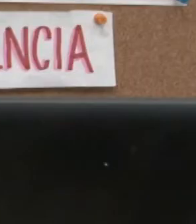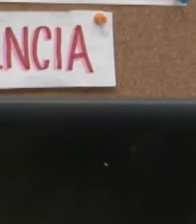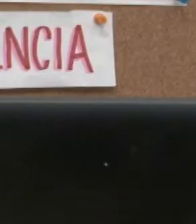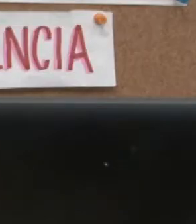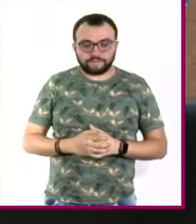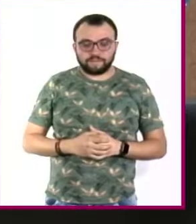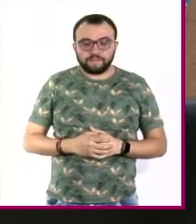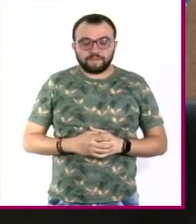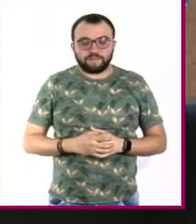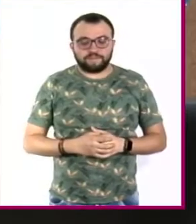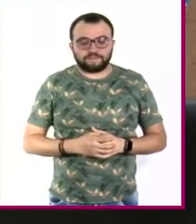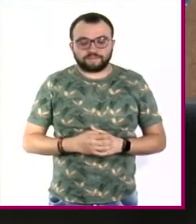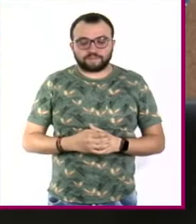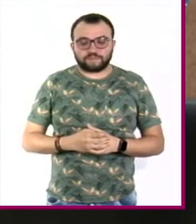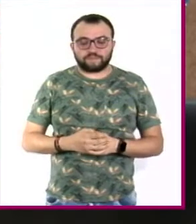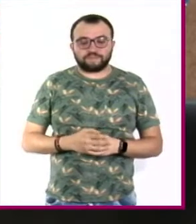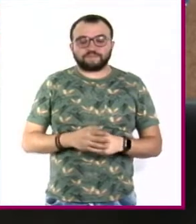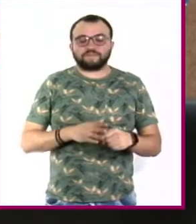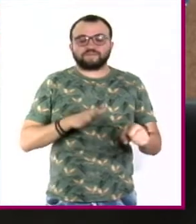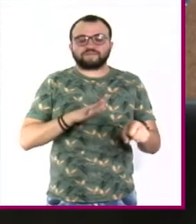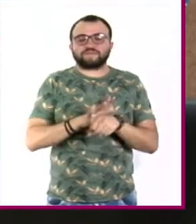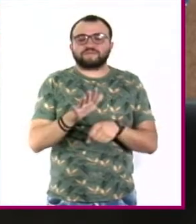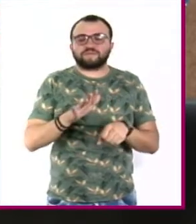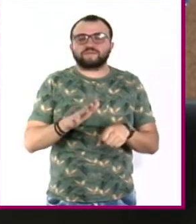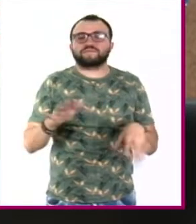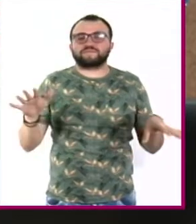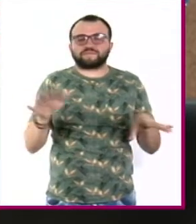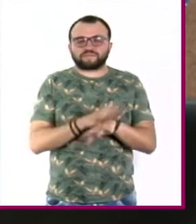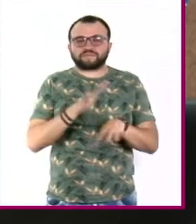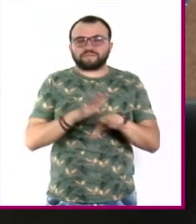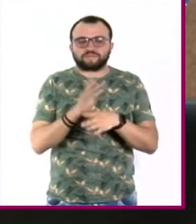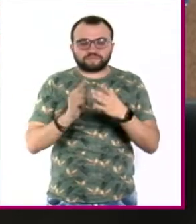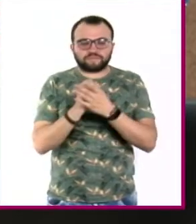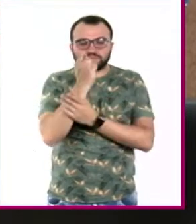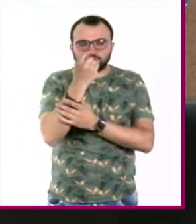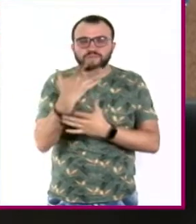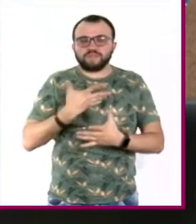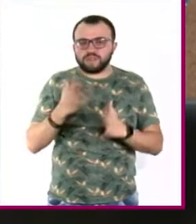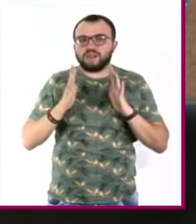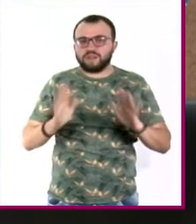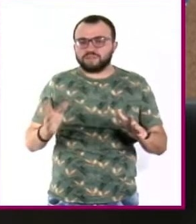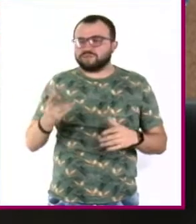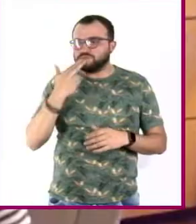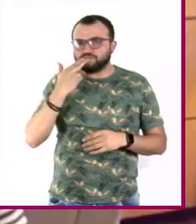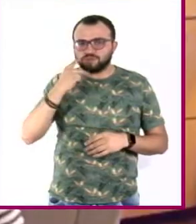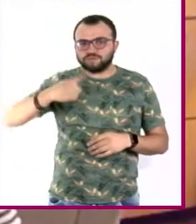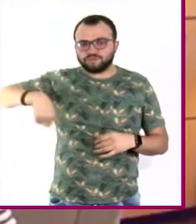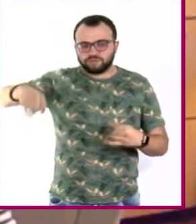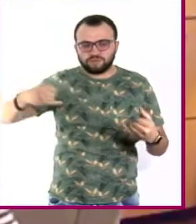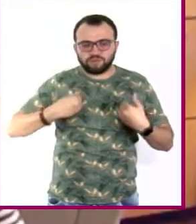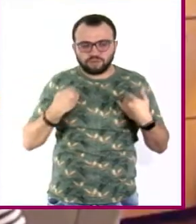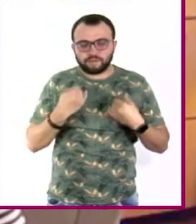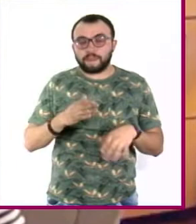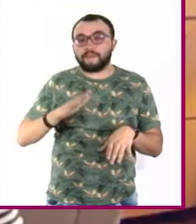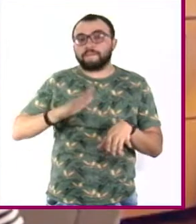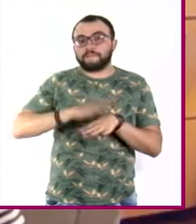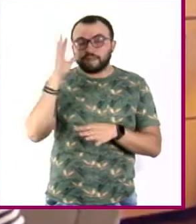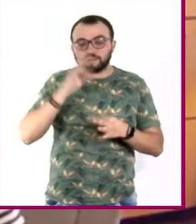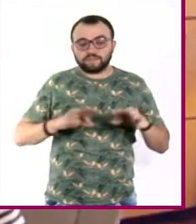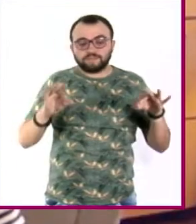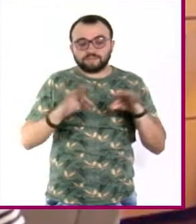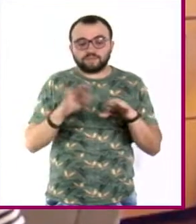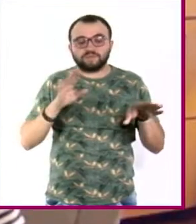¿Cuáles cambios tecnológicos se han desarrollado en años recientes que ya están usando la mayoría de los jóvenes? El cambio más importante ha sido